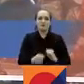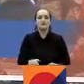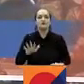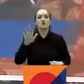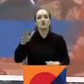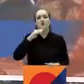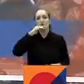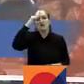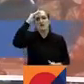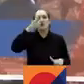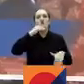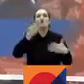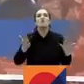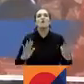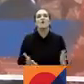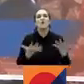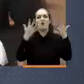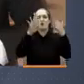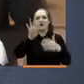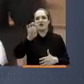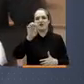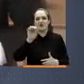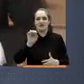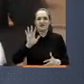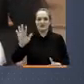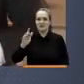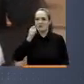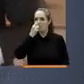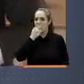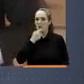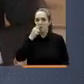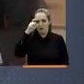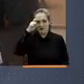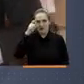ciudad los 90 años de Botero?